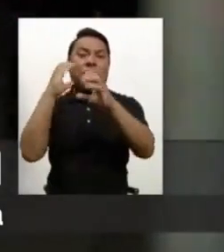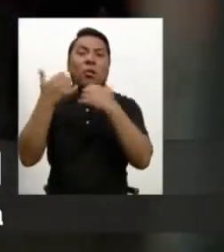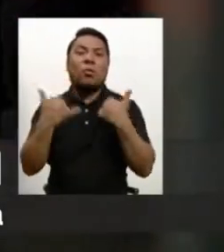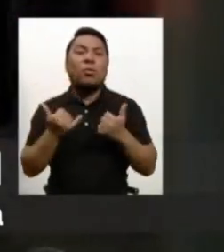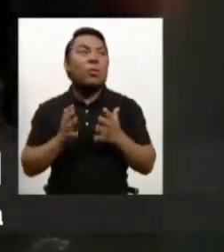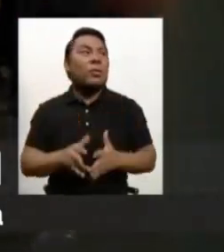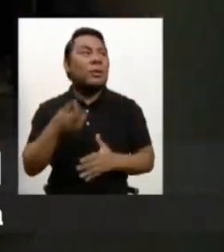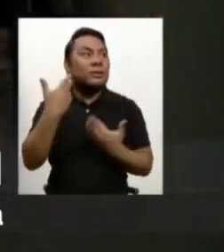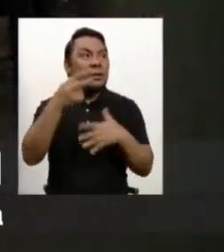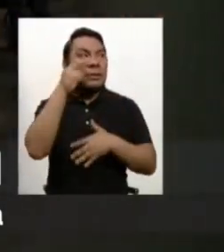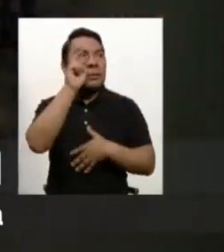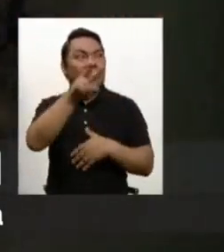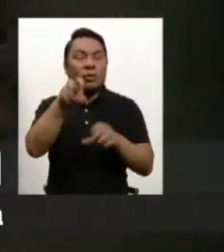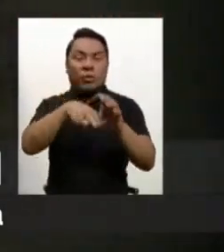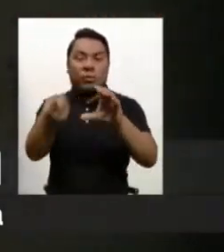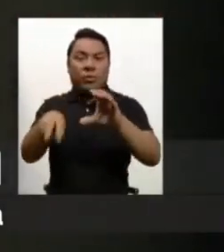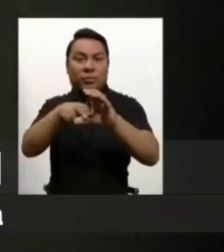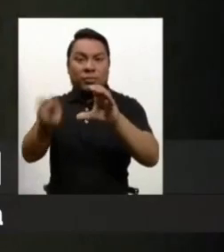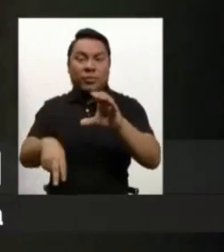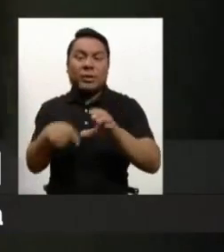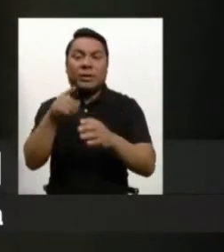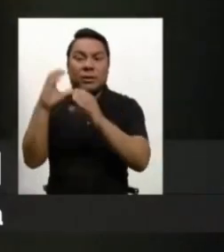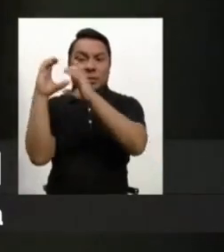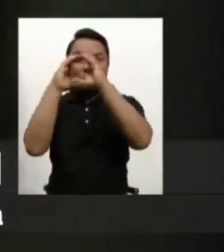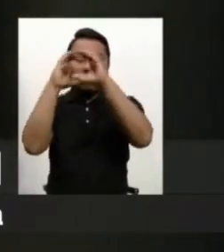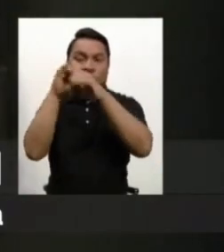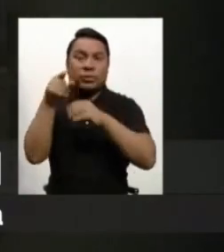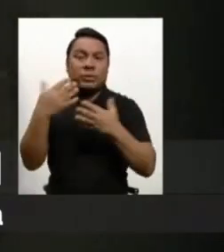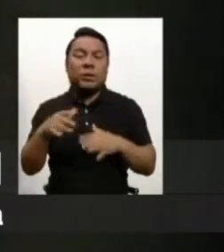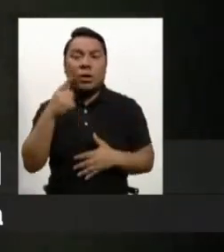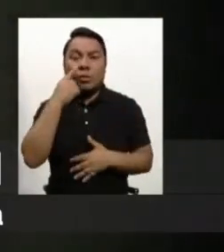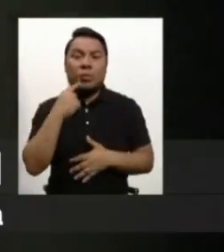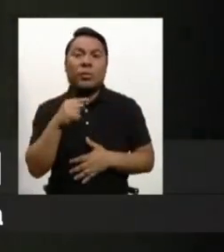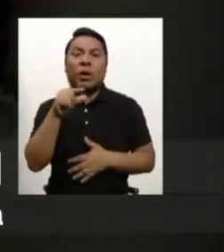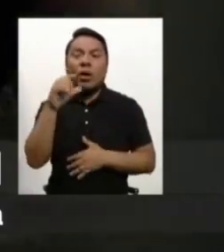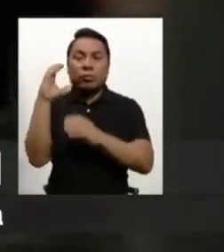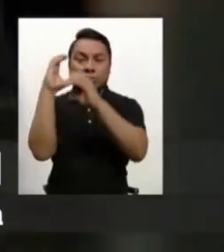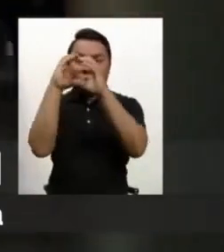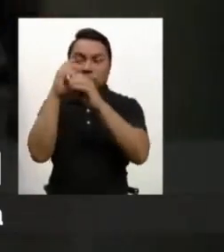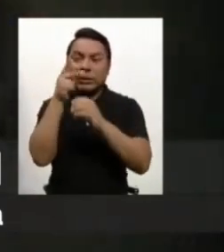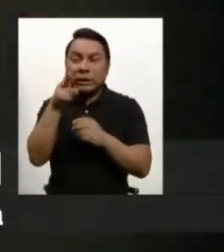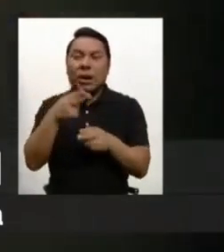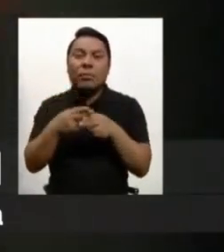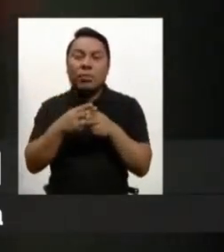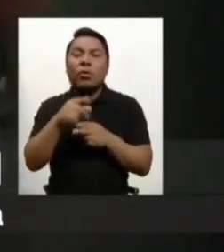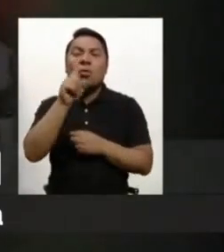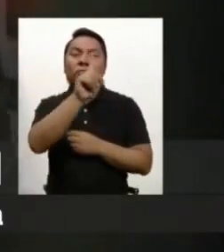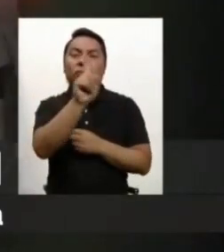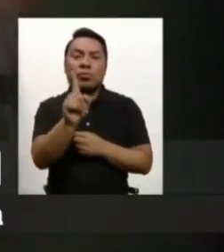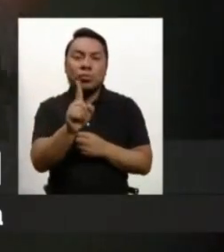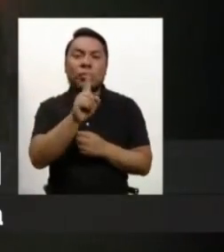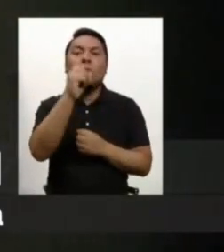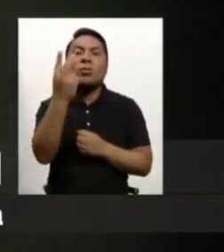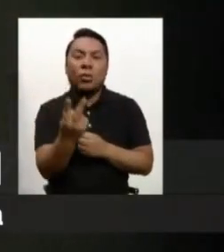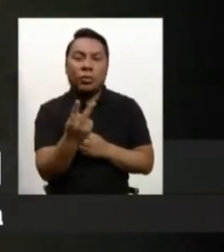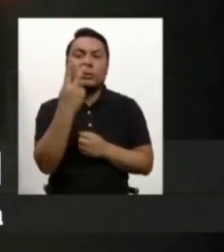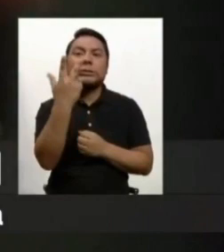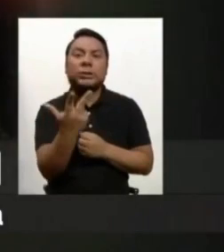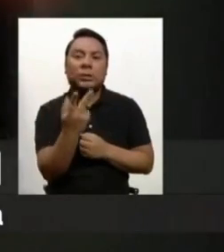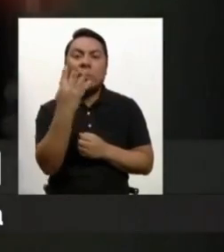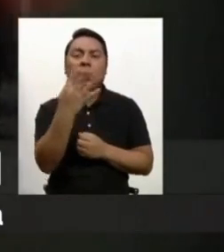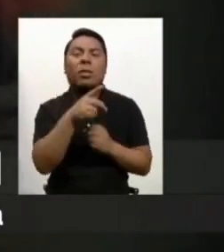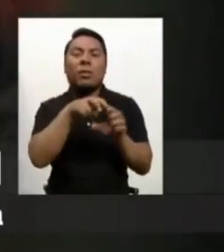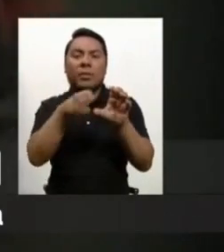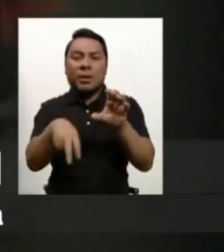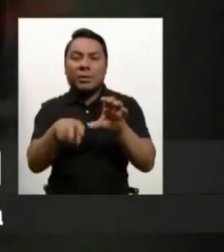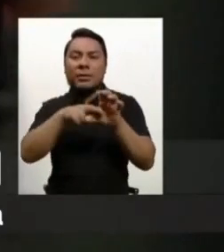equipo nacional, acá con la cámara de Arcadio Guzmán, viendo poco a poco, uno a uno, los jugadores que deben hoy día